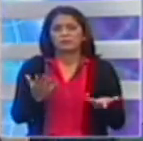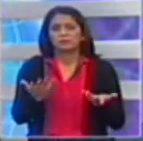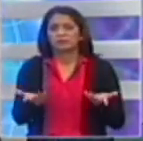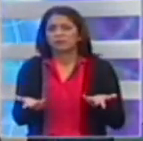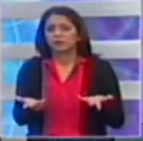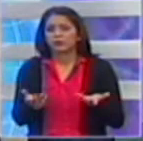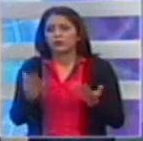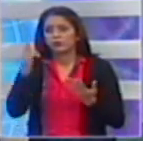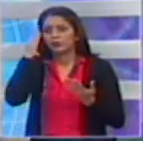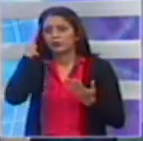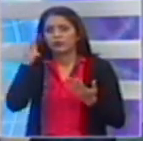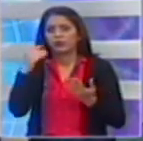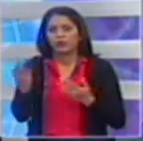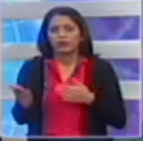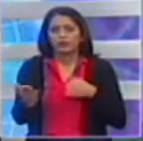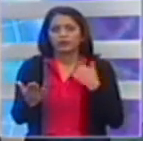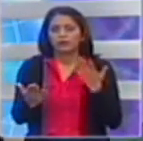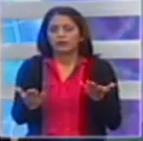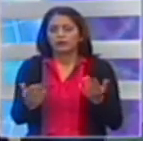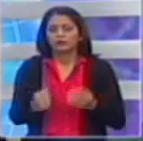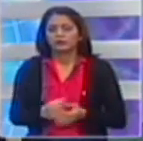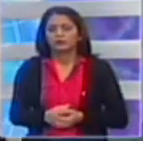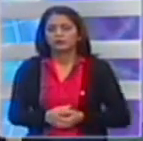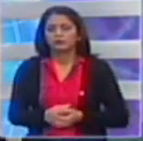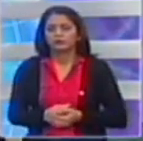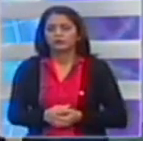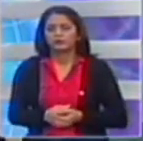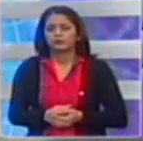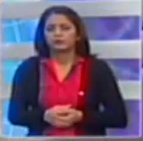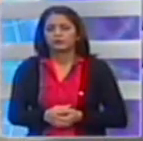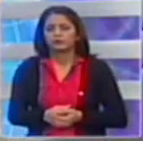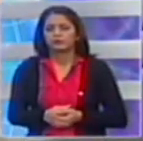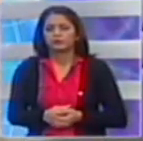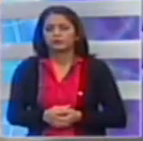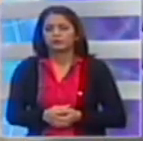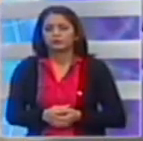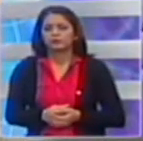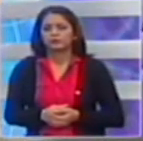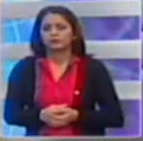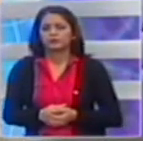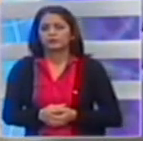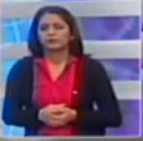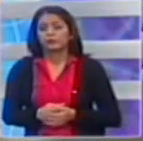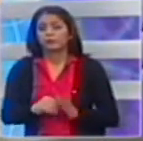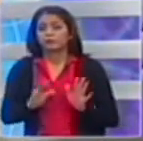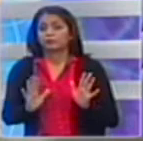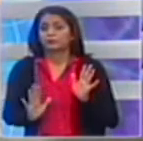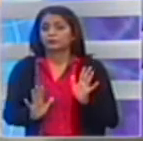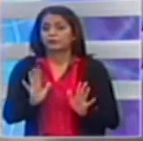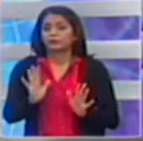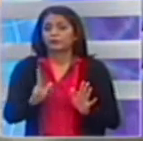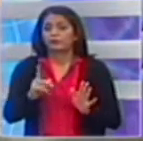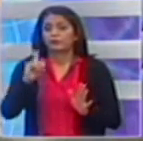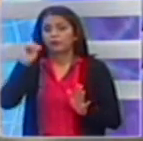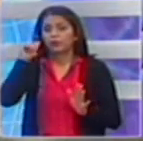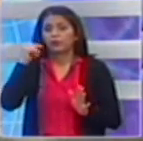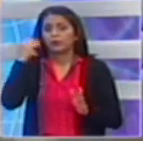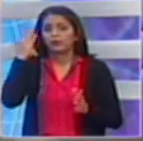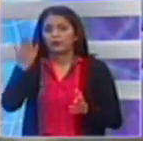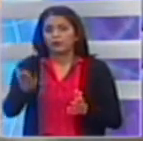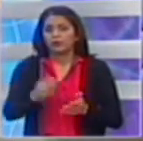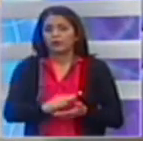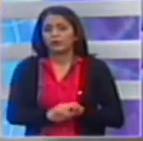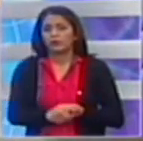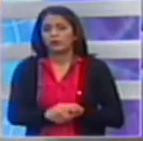candidato de cualquier tipo de posibilidad, y eso devela en las últimas encuestas. Y a la postre, ¿se podrá concretar en un eventual gobierno de Trump, se podrá